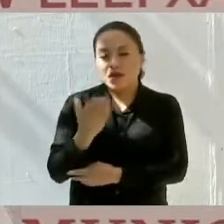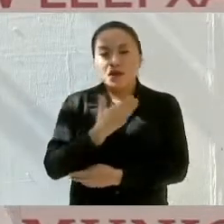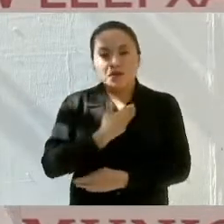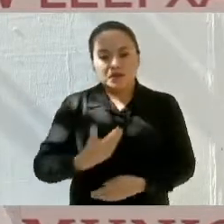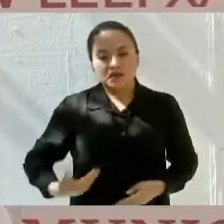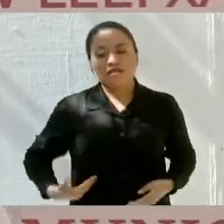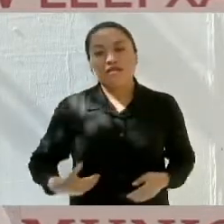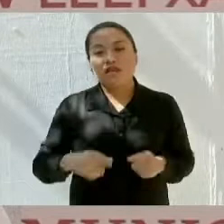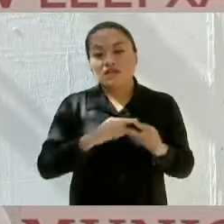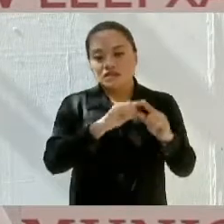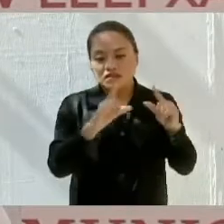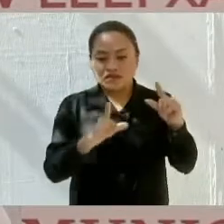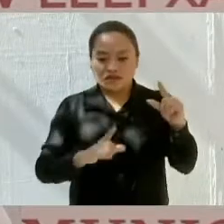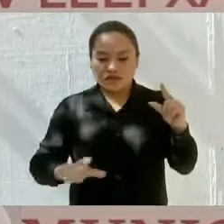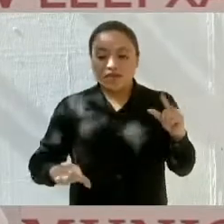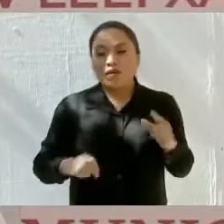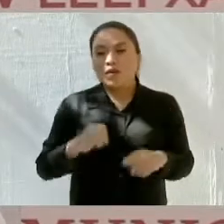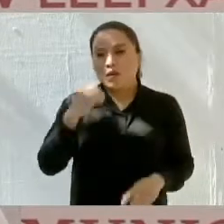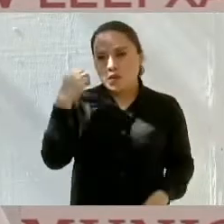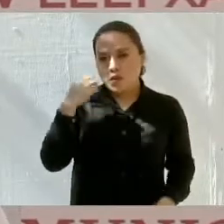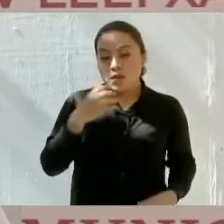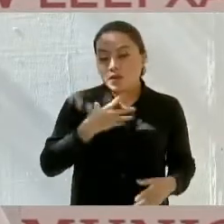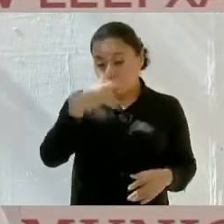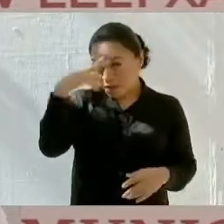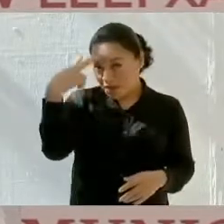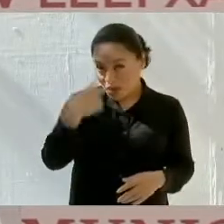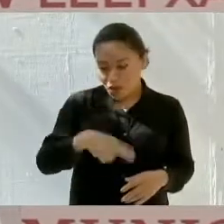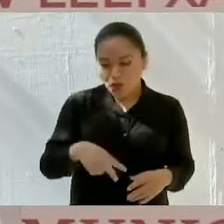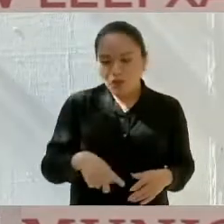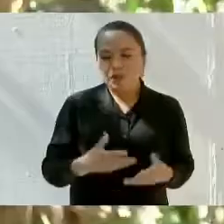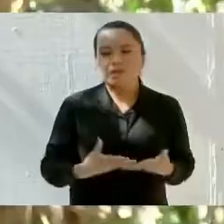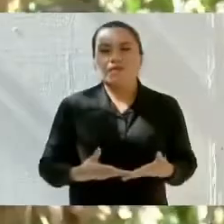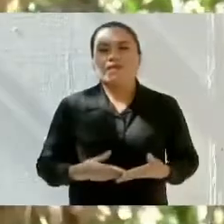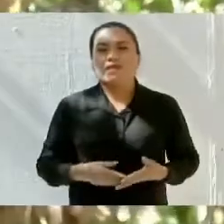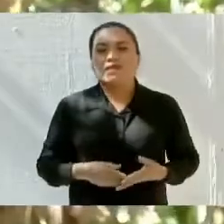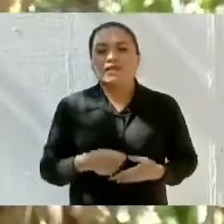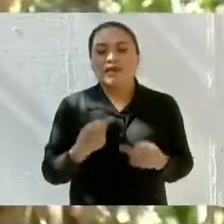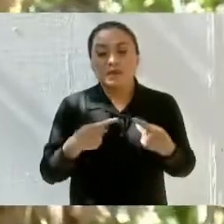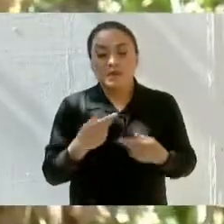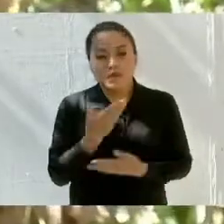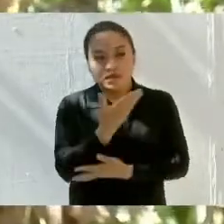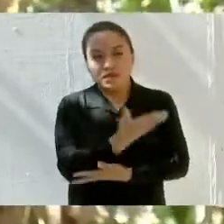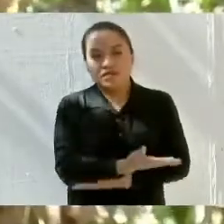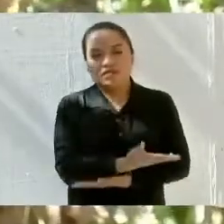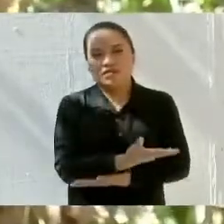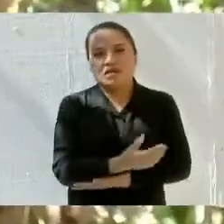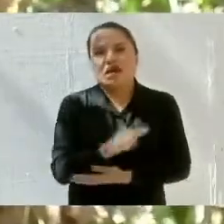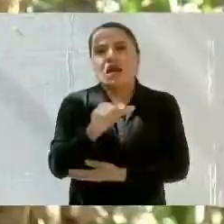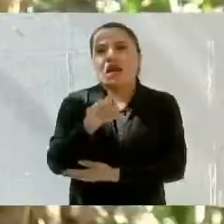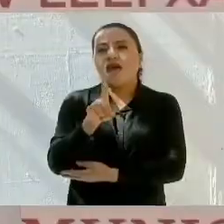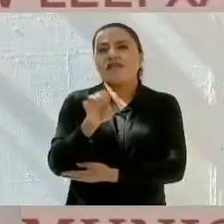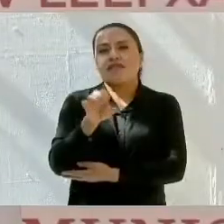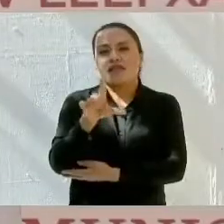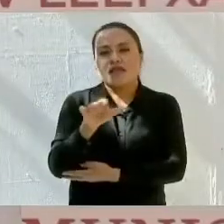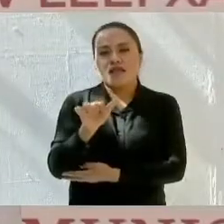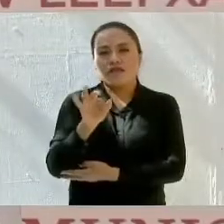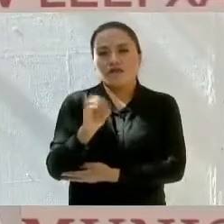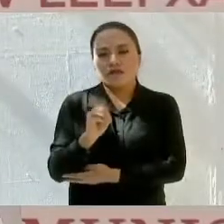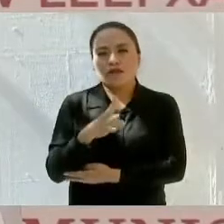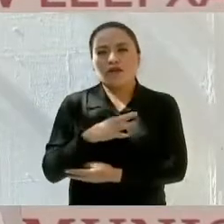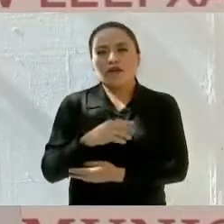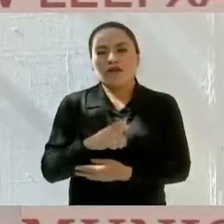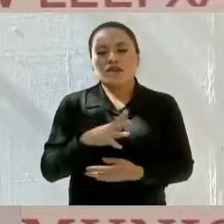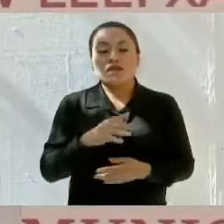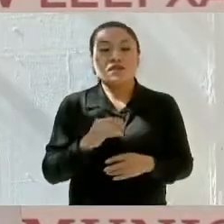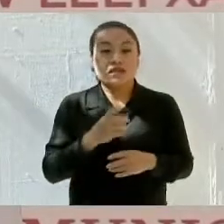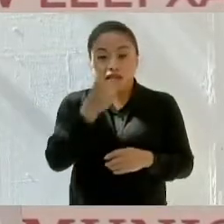presidente constitucional de los Estados Unidos Mexicanos, al ciudadano Adelfo Regino Montes, director general